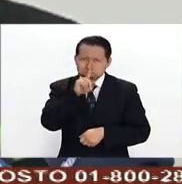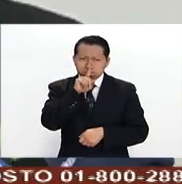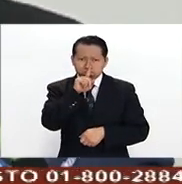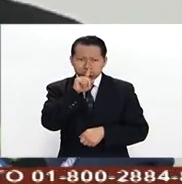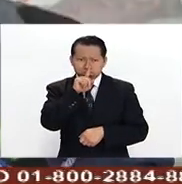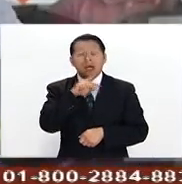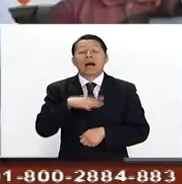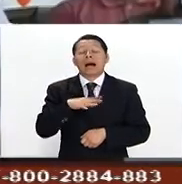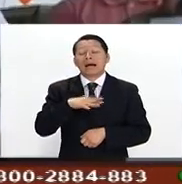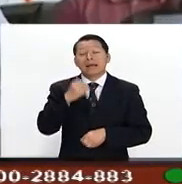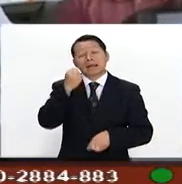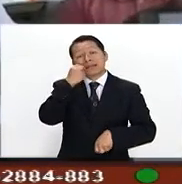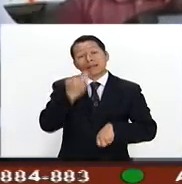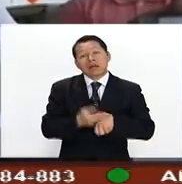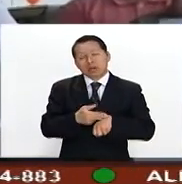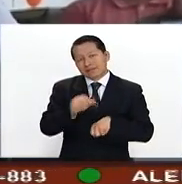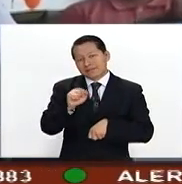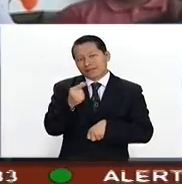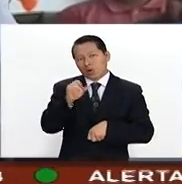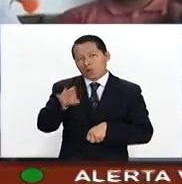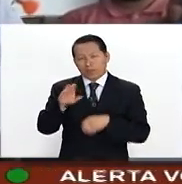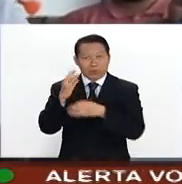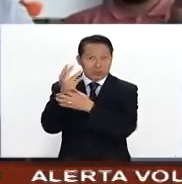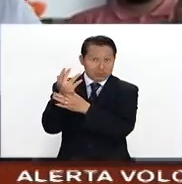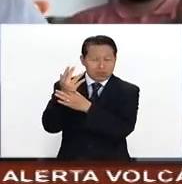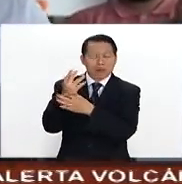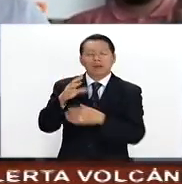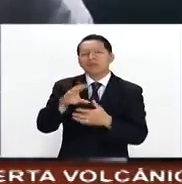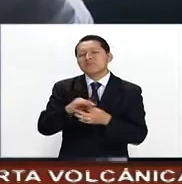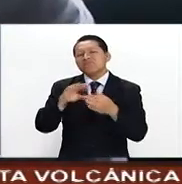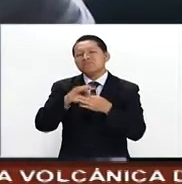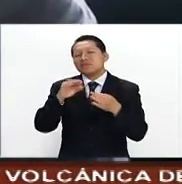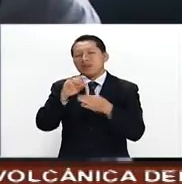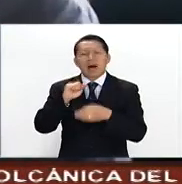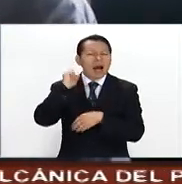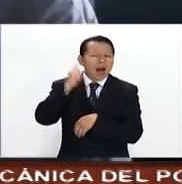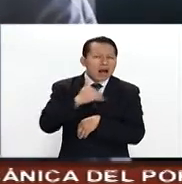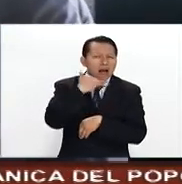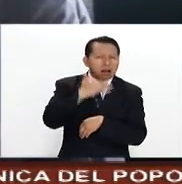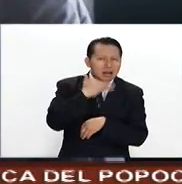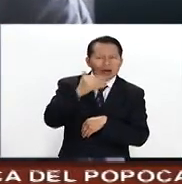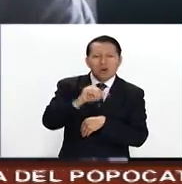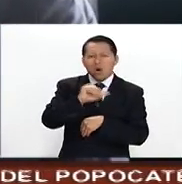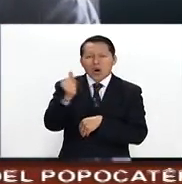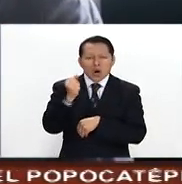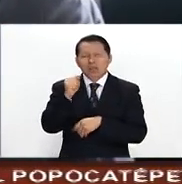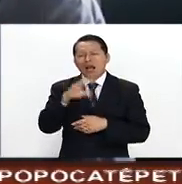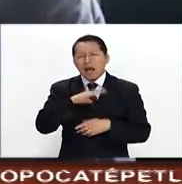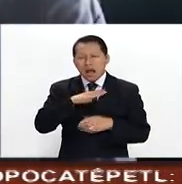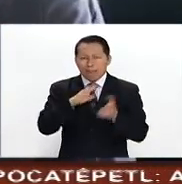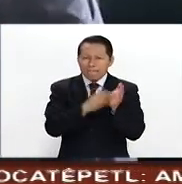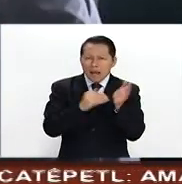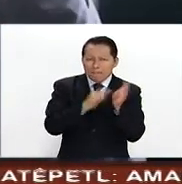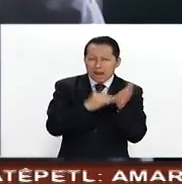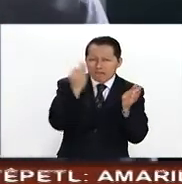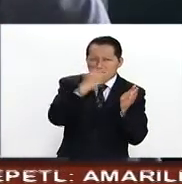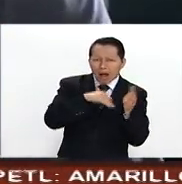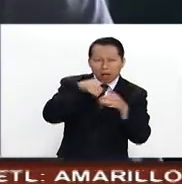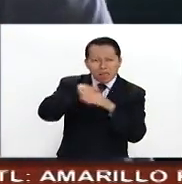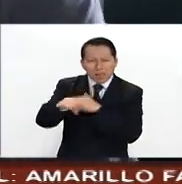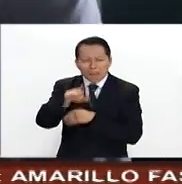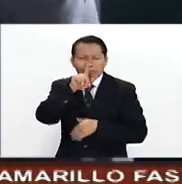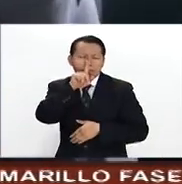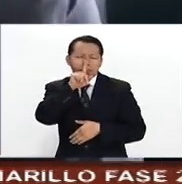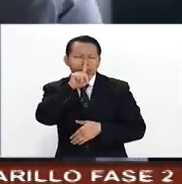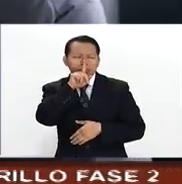Costa Rica, Gustavo Mata, dijo que no se descarta que haya ingresado de manera irregular con otra identidad e incluso con documentos falsos.